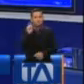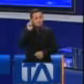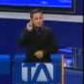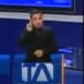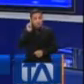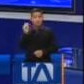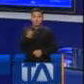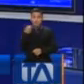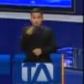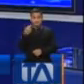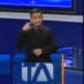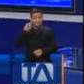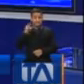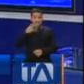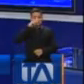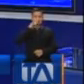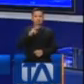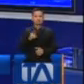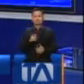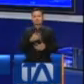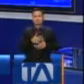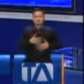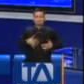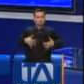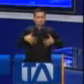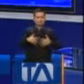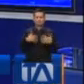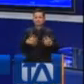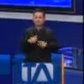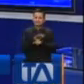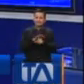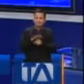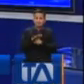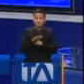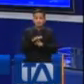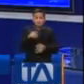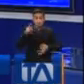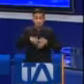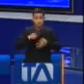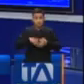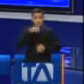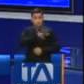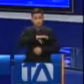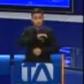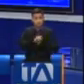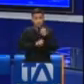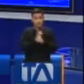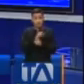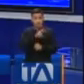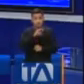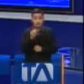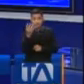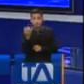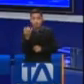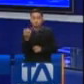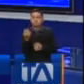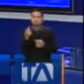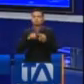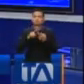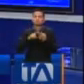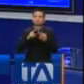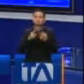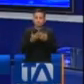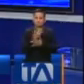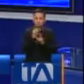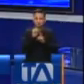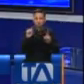mujeres, adolescentes, niñas y niños. El municipio de la capital, desde el año 2014, implementó el sistema Cuéntame, que brinda